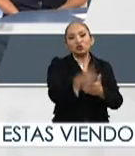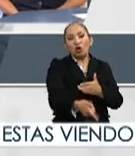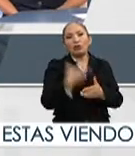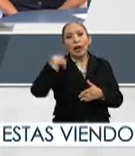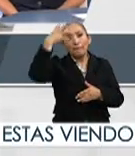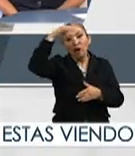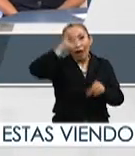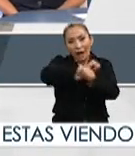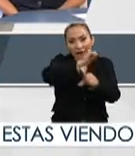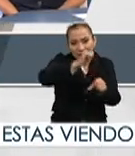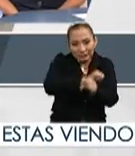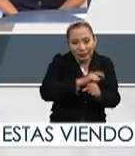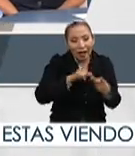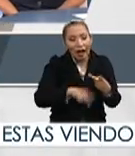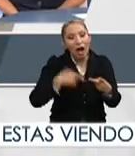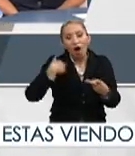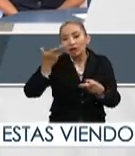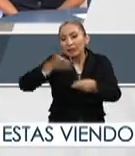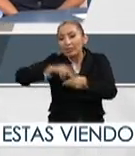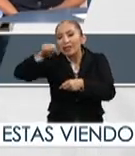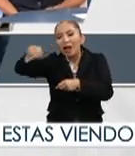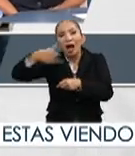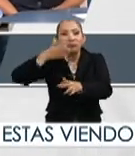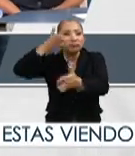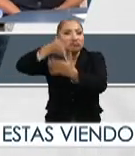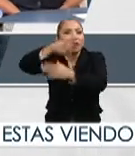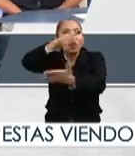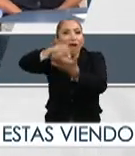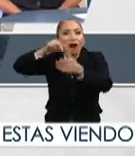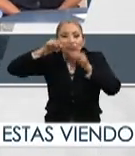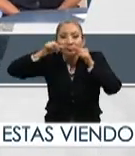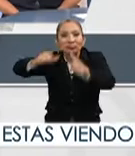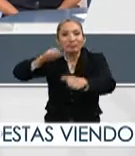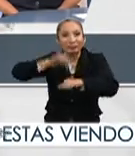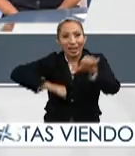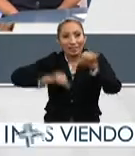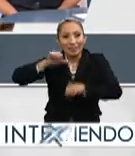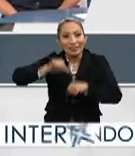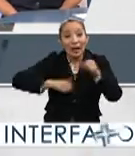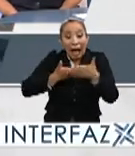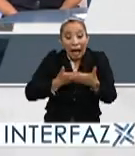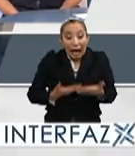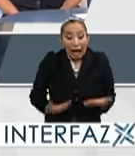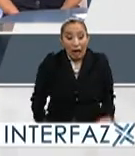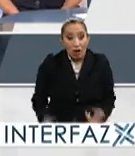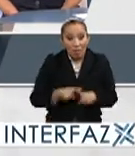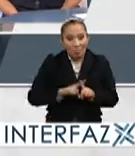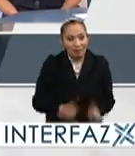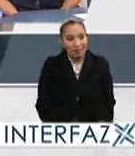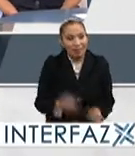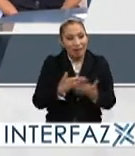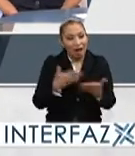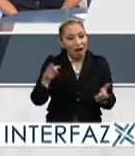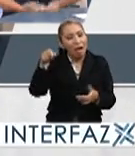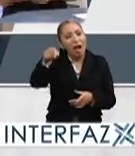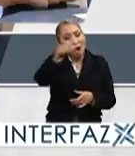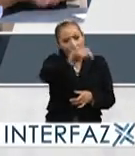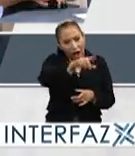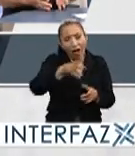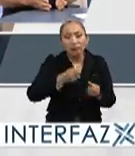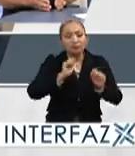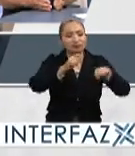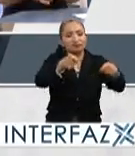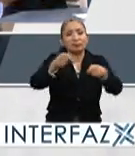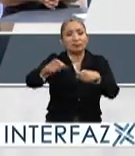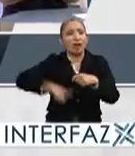de ambulancias. Los hospitales eran la parte central de nuestra actividad. Hoy en día estas cuestiones pues le